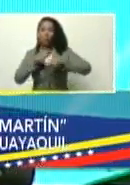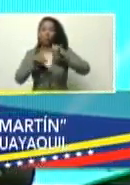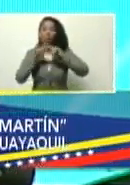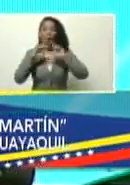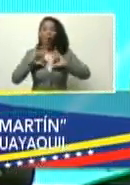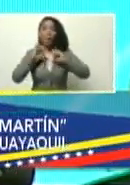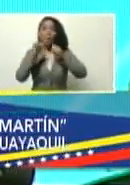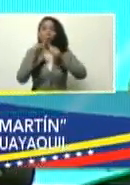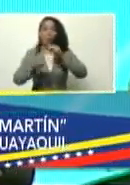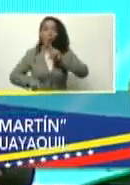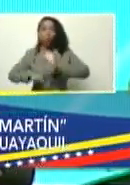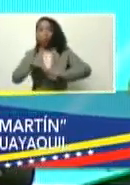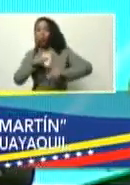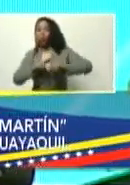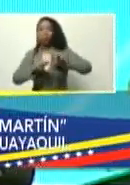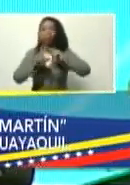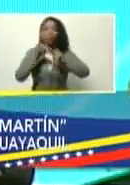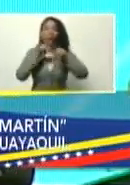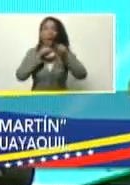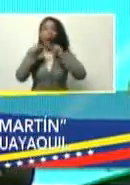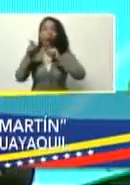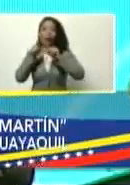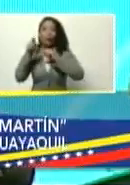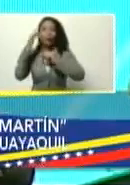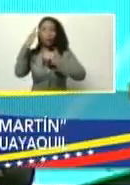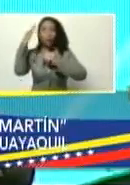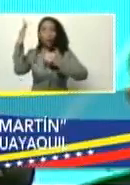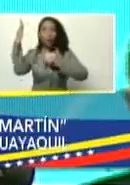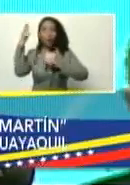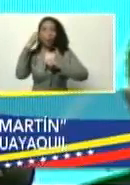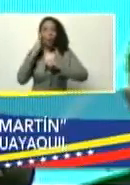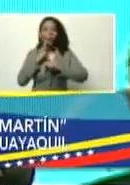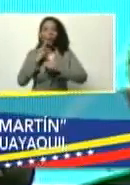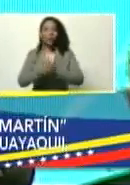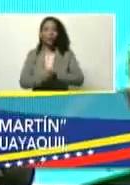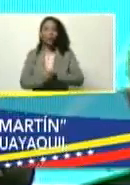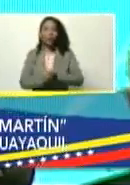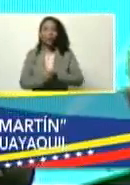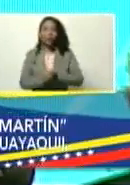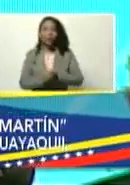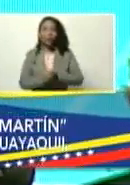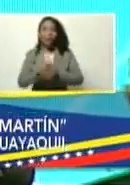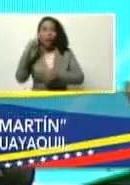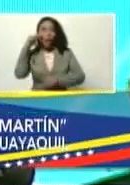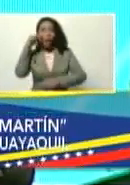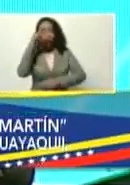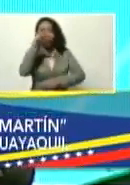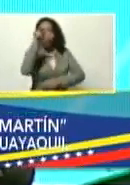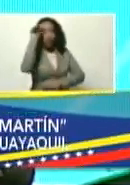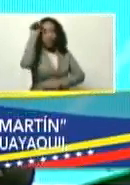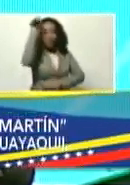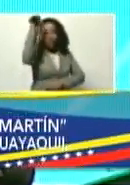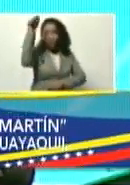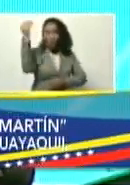comenzamos la construcción de ese sueño de Bolívar, la visión de Bolívar, que no solamente